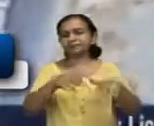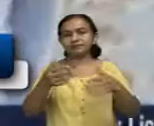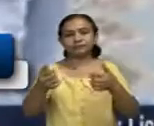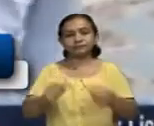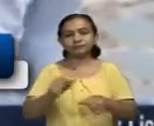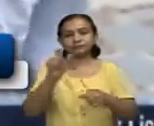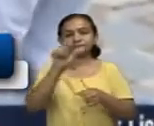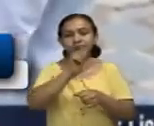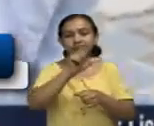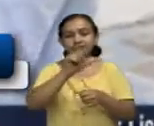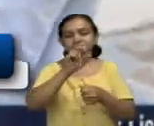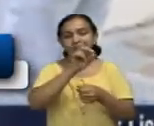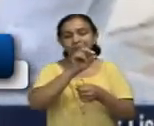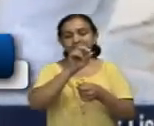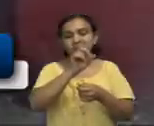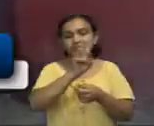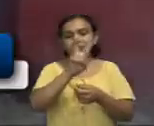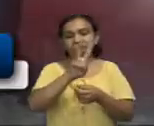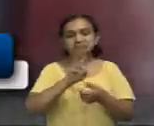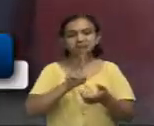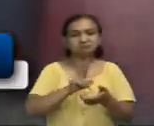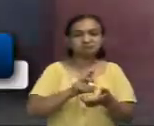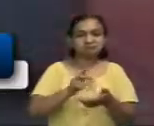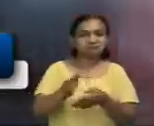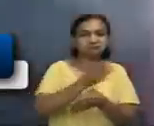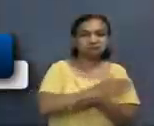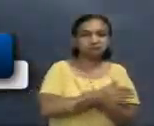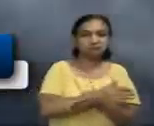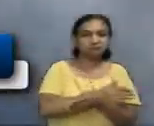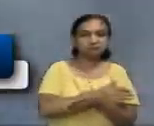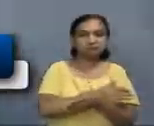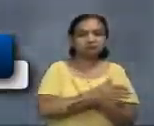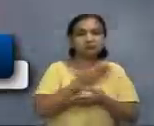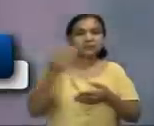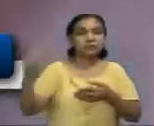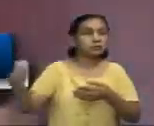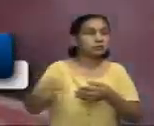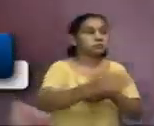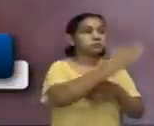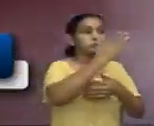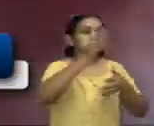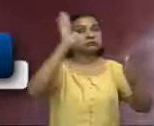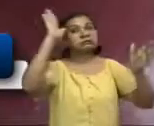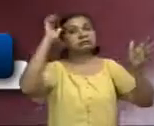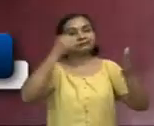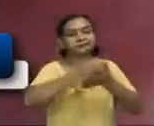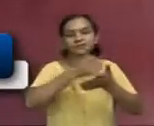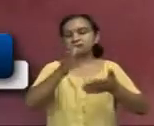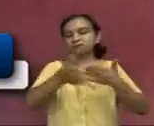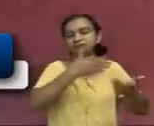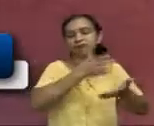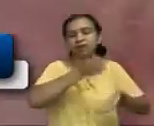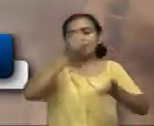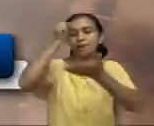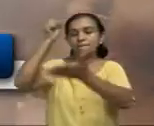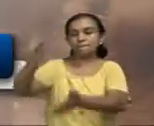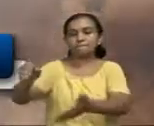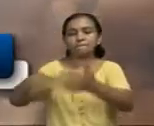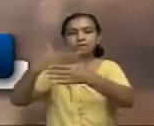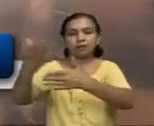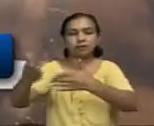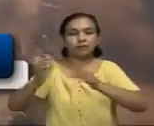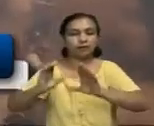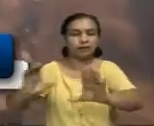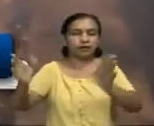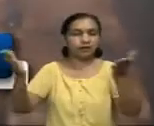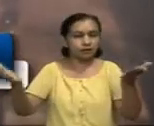establecidos, vienen, la tiran, la desechan antes o después que pase el camión de basura, creando futuros criaderos que pueden perjudicarlo a ellos mismos, pero